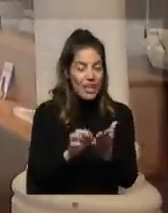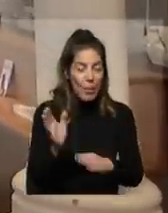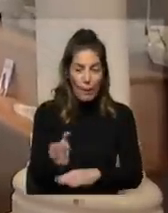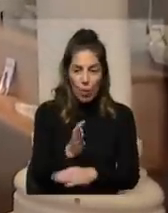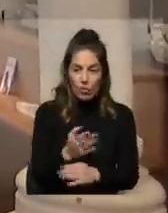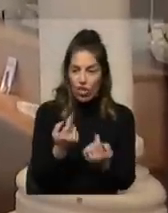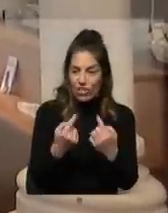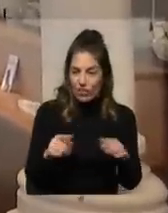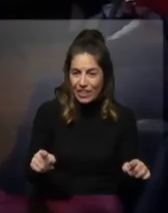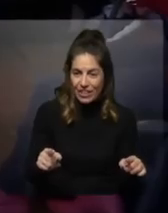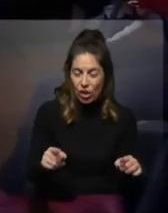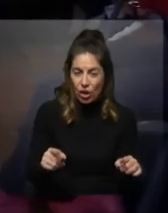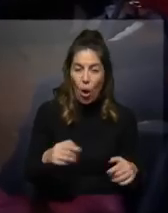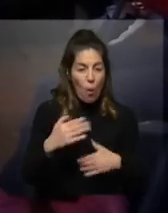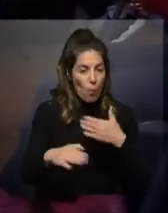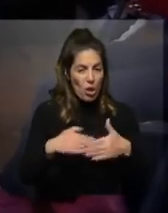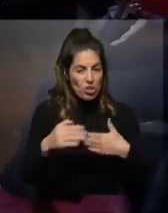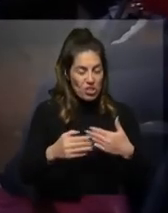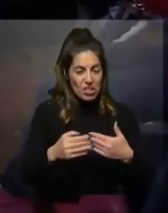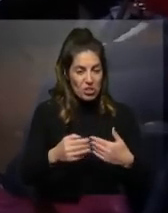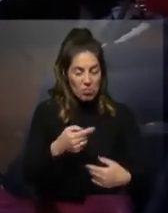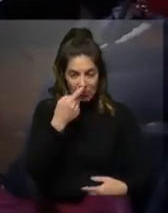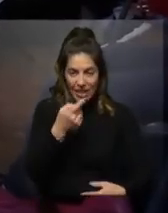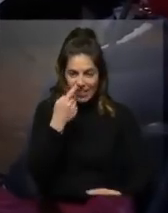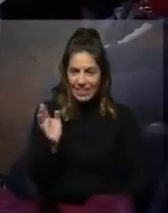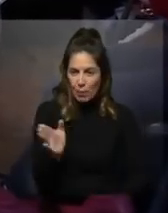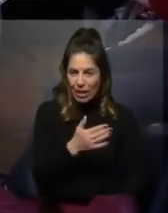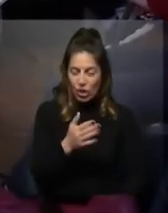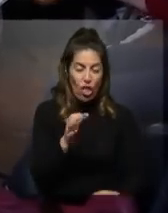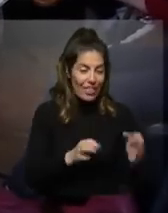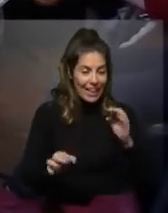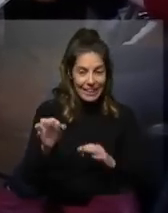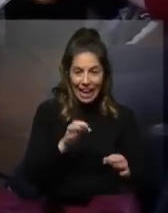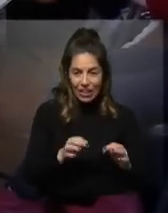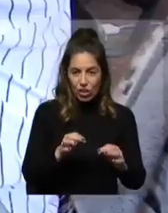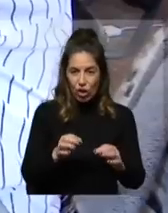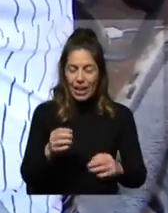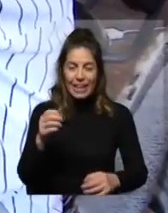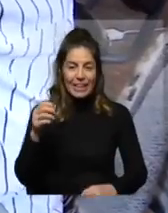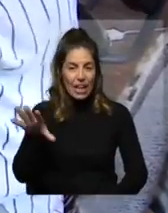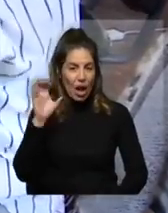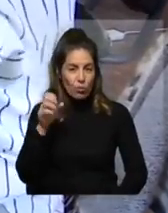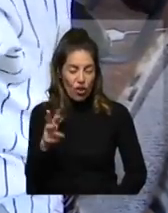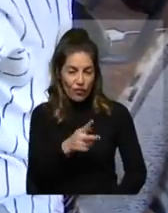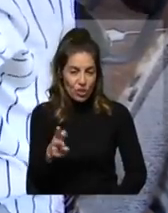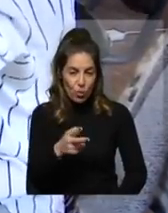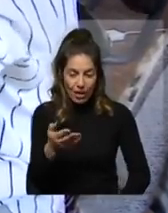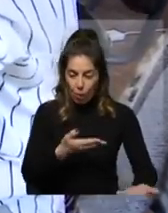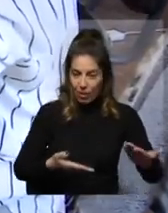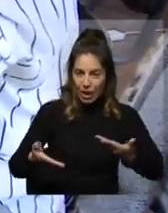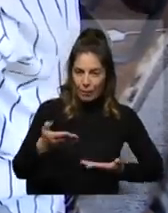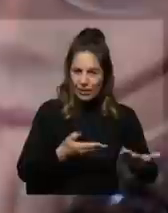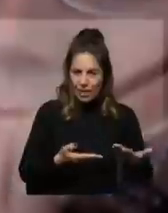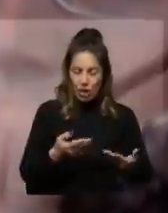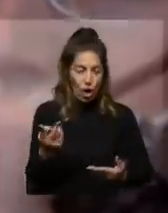un proceso que está haciendo muy enriquecedor para todos desde el teatro aprendiendo del audiovisual desde el audiovisual aprendiendo del teatro con un fenomenal